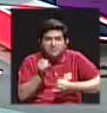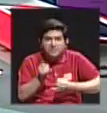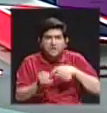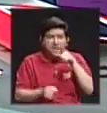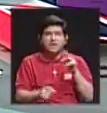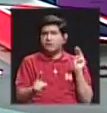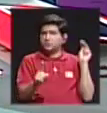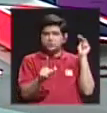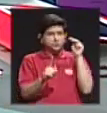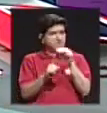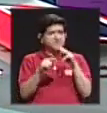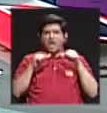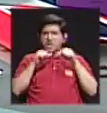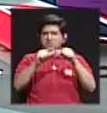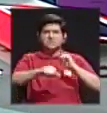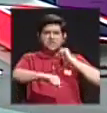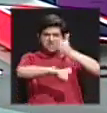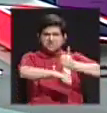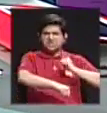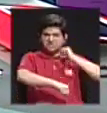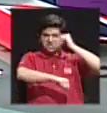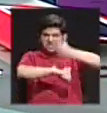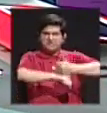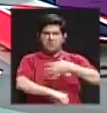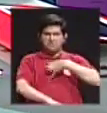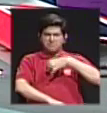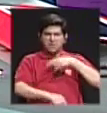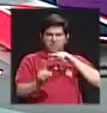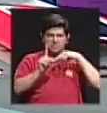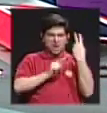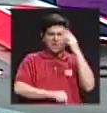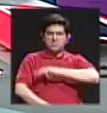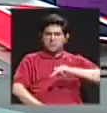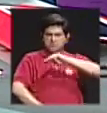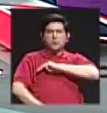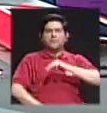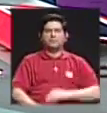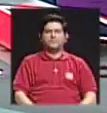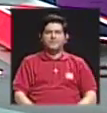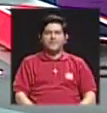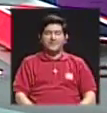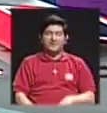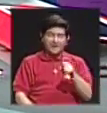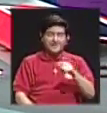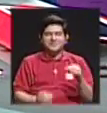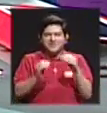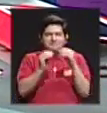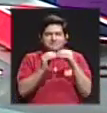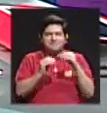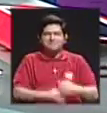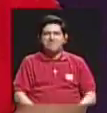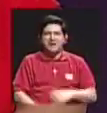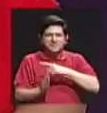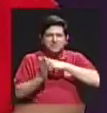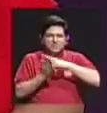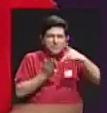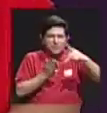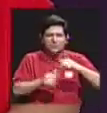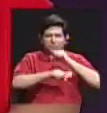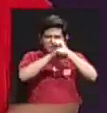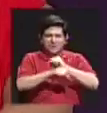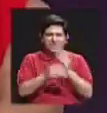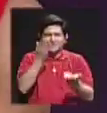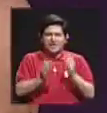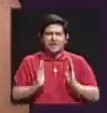es ese mensaje de seguir imponiendo su visión moral. Son más papistas que el Papa en ese sentido. Vamos a continuar con